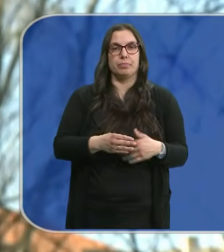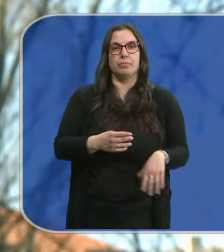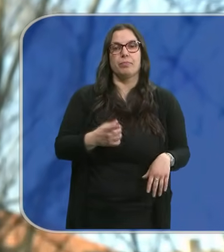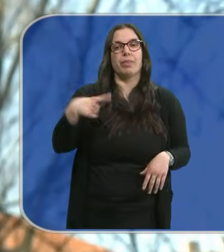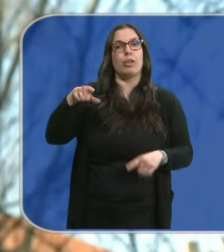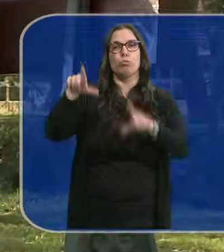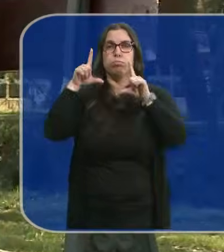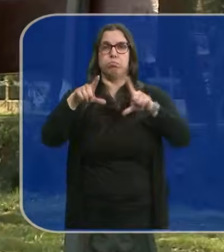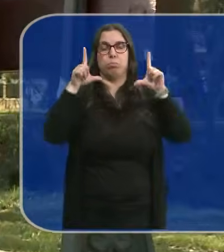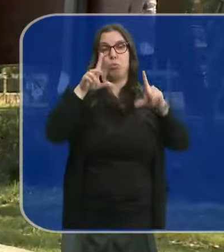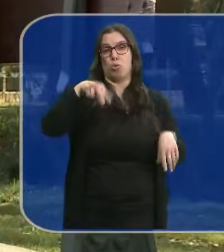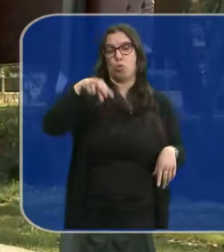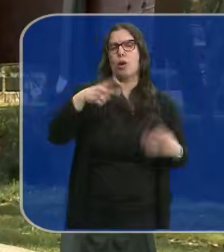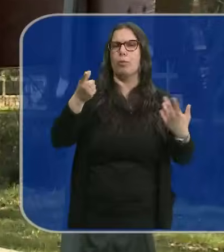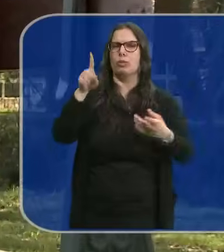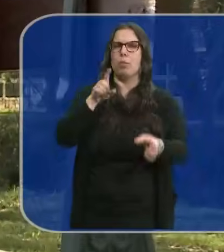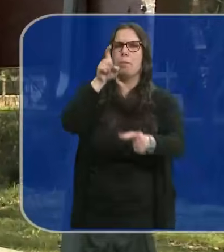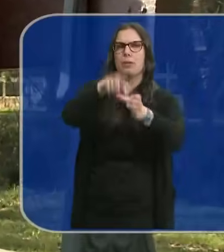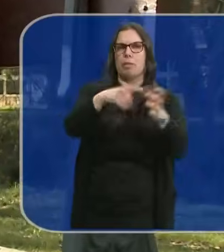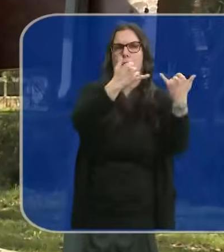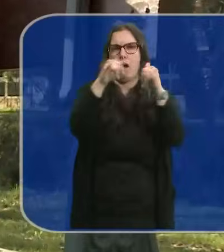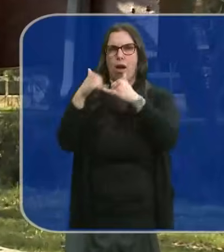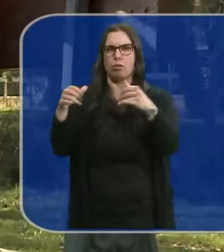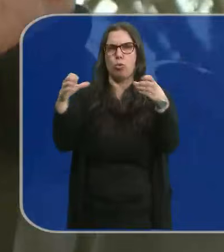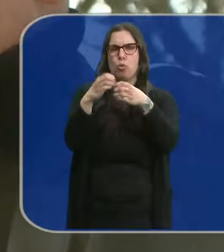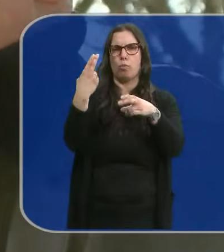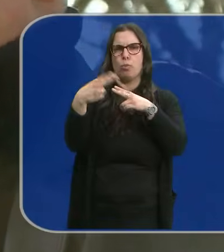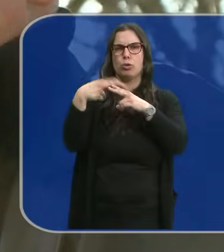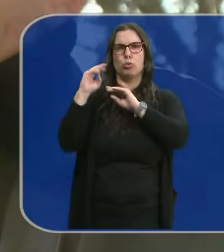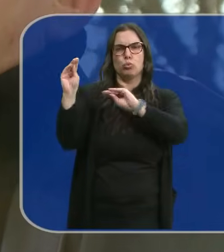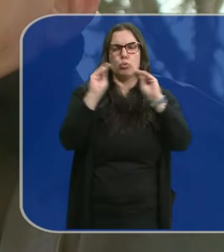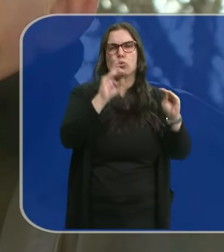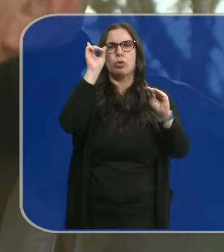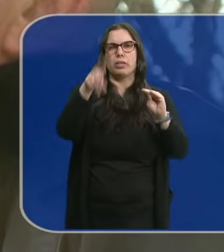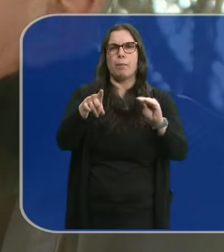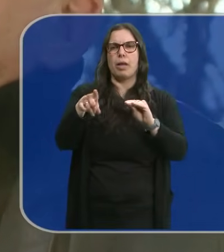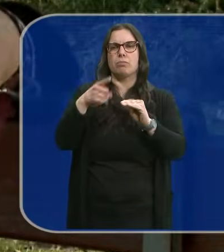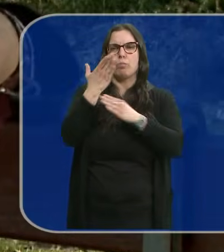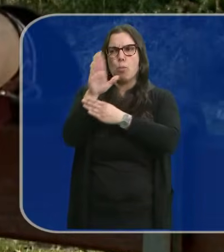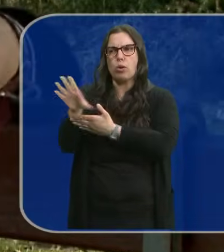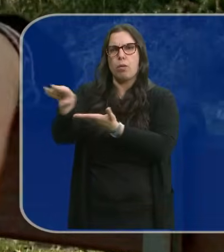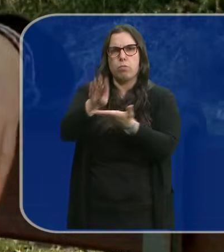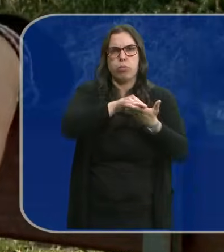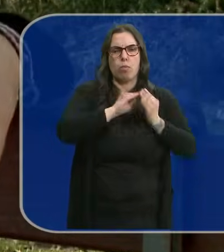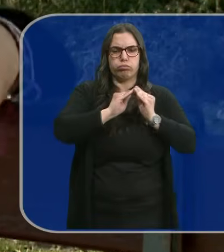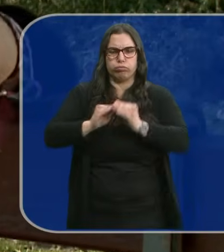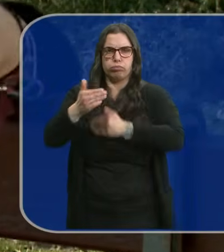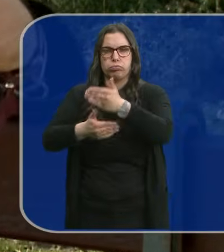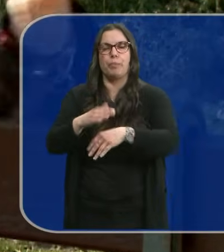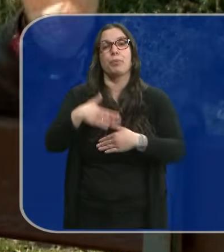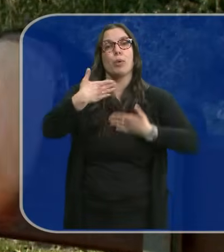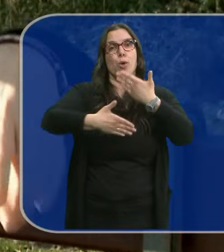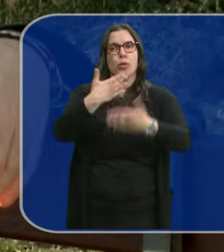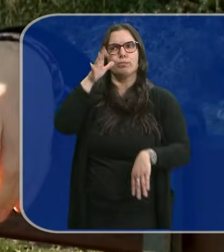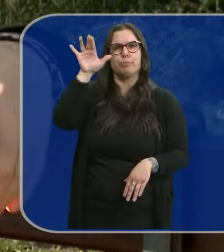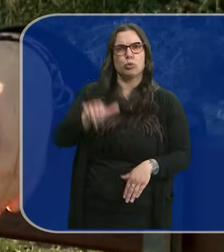menos visibilidad, también participan en los actos del partido y ayudan a recoger y elaborar propuestas. En el proceso de escucha